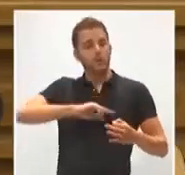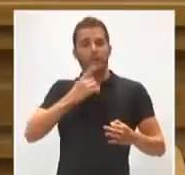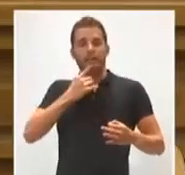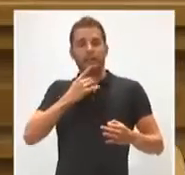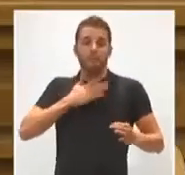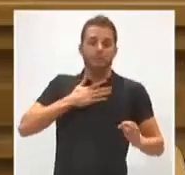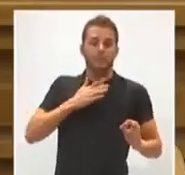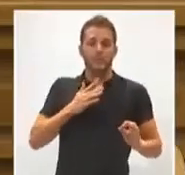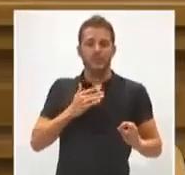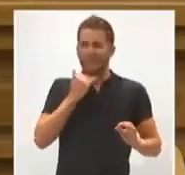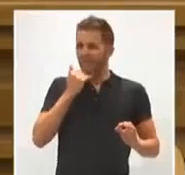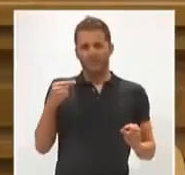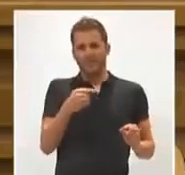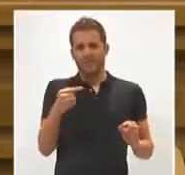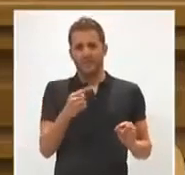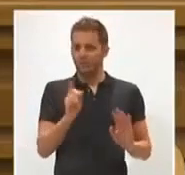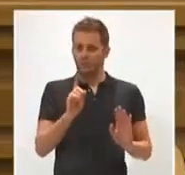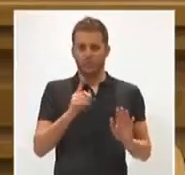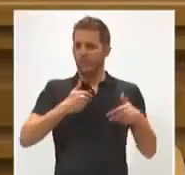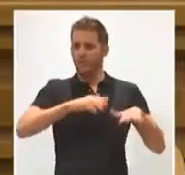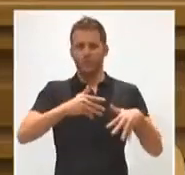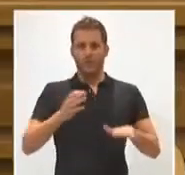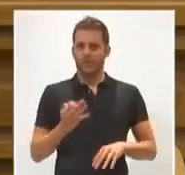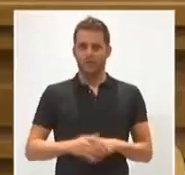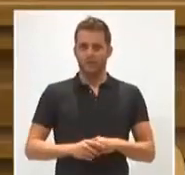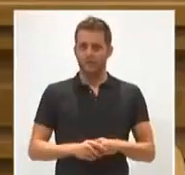ese complejo sólo tienen que sacudir de encima